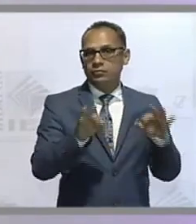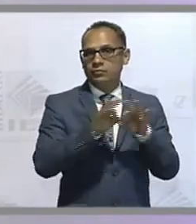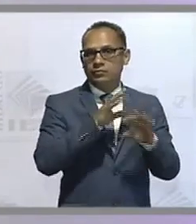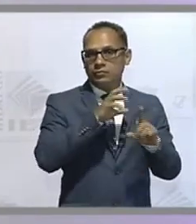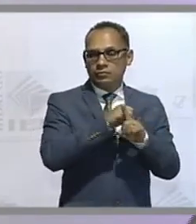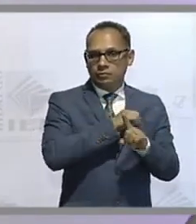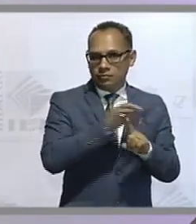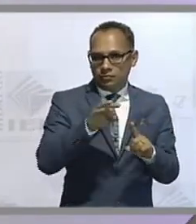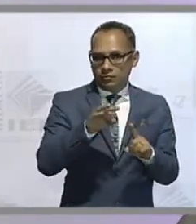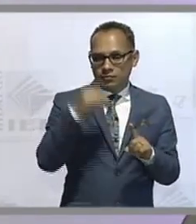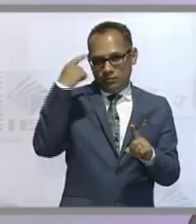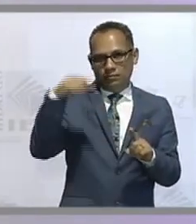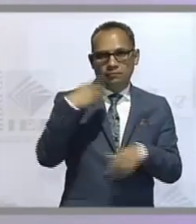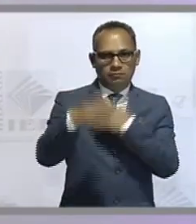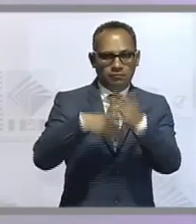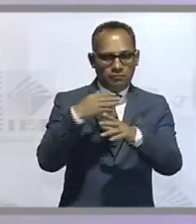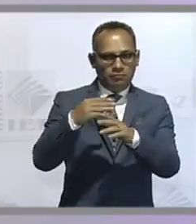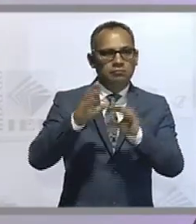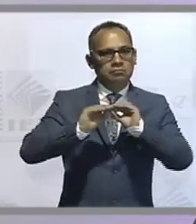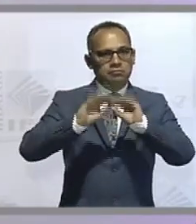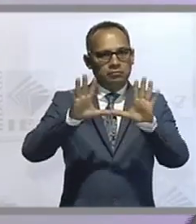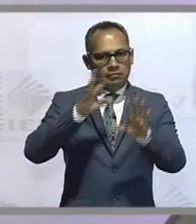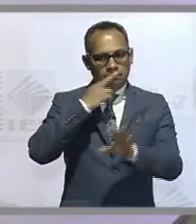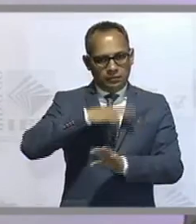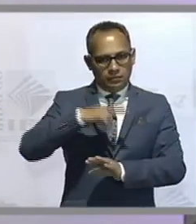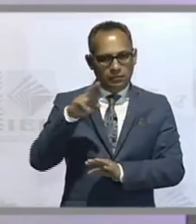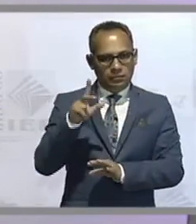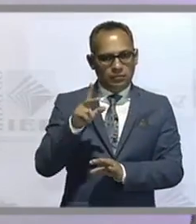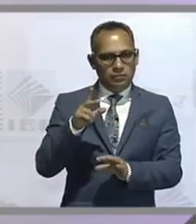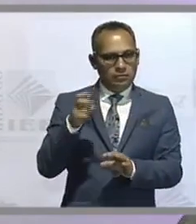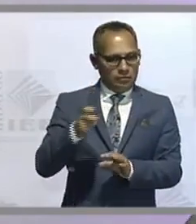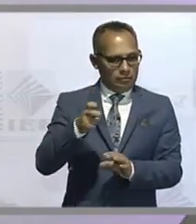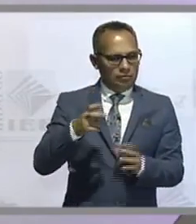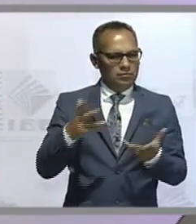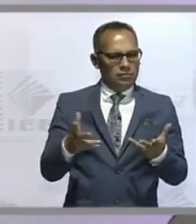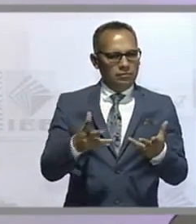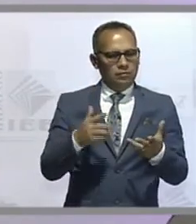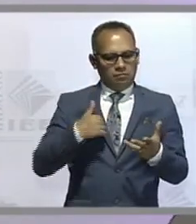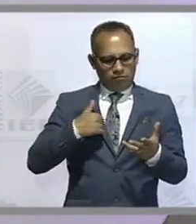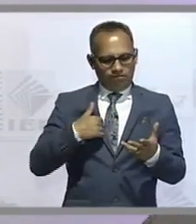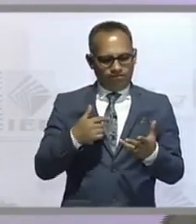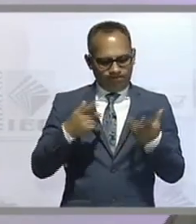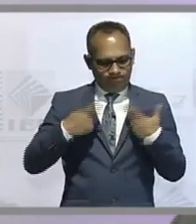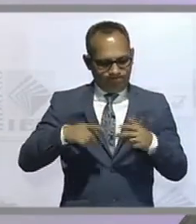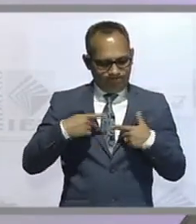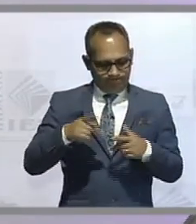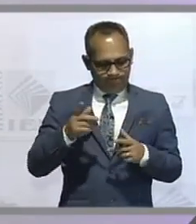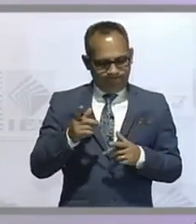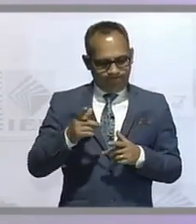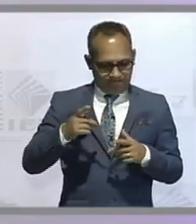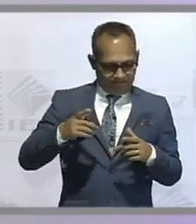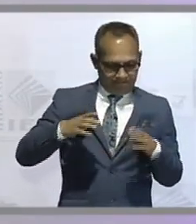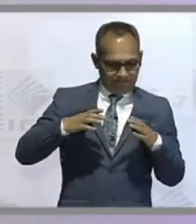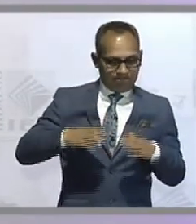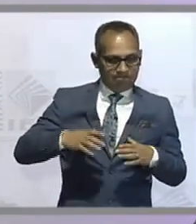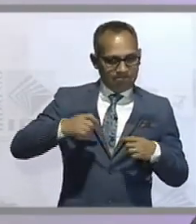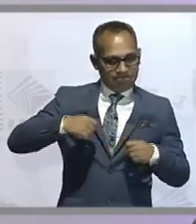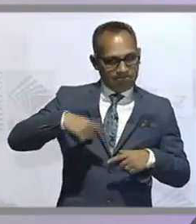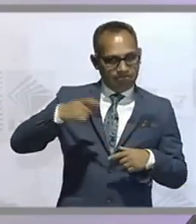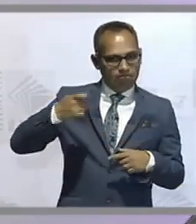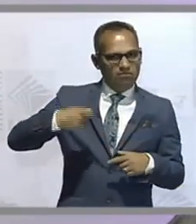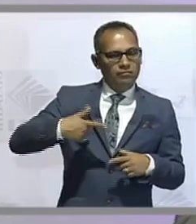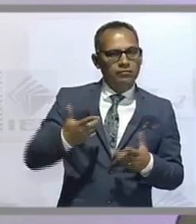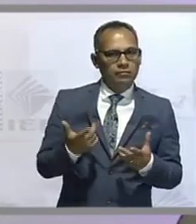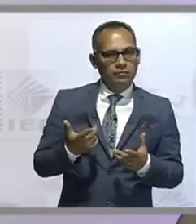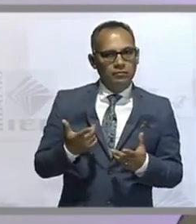transparencia hablamos de personas soy una persona que durante estos 22 años ha estado